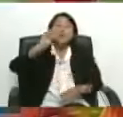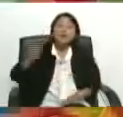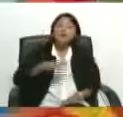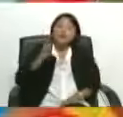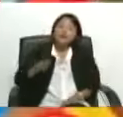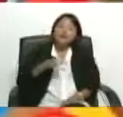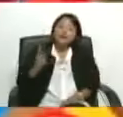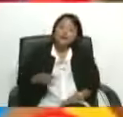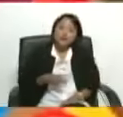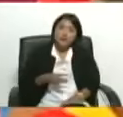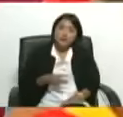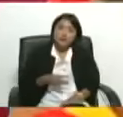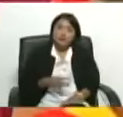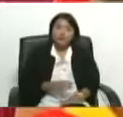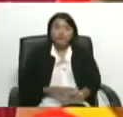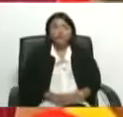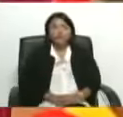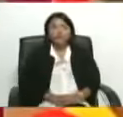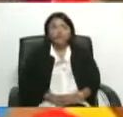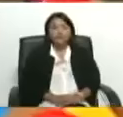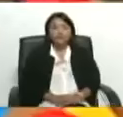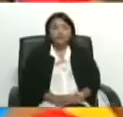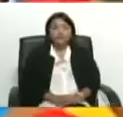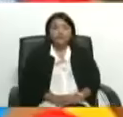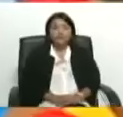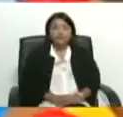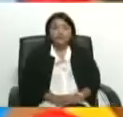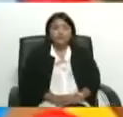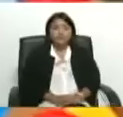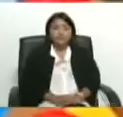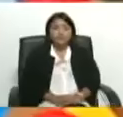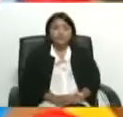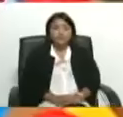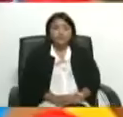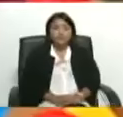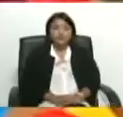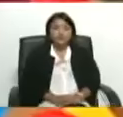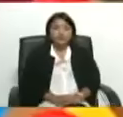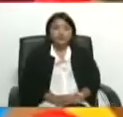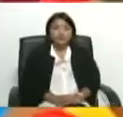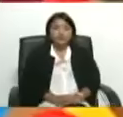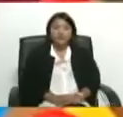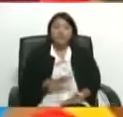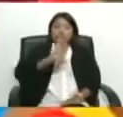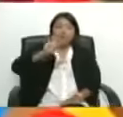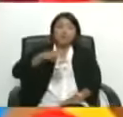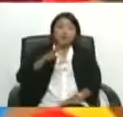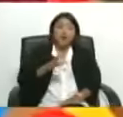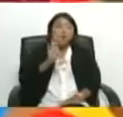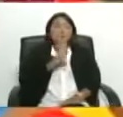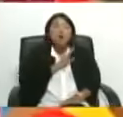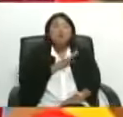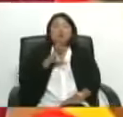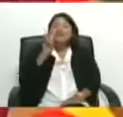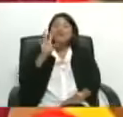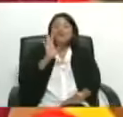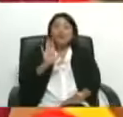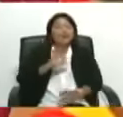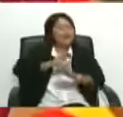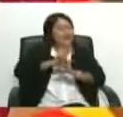de nuestra Guayana Esequiba. No es si la Guayana Esequiba es nuestra, no, eso está claro, que la Guayana Esequiba es de